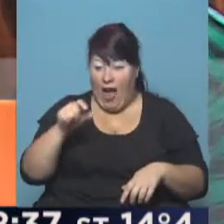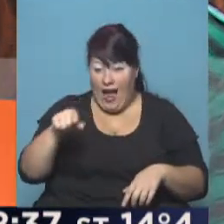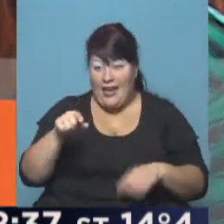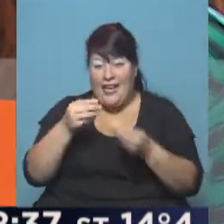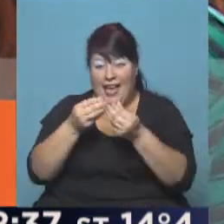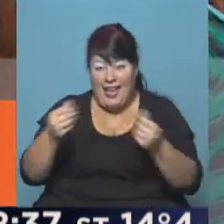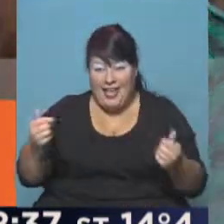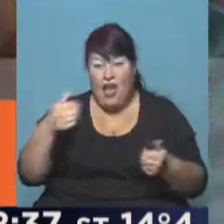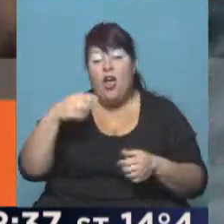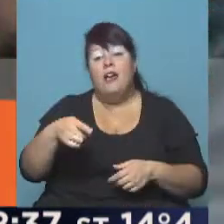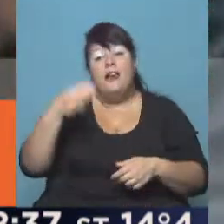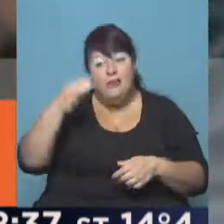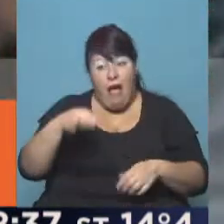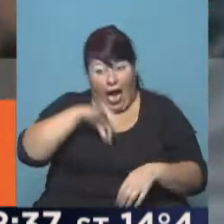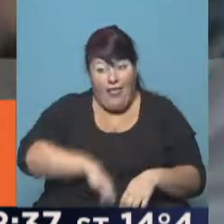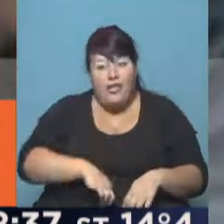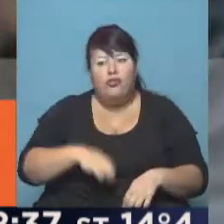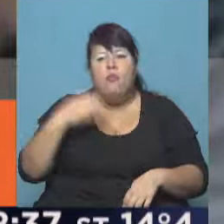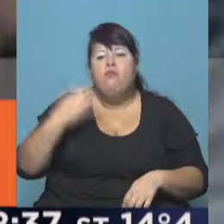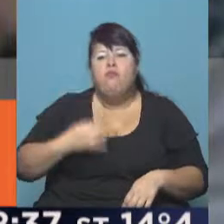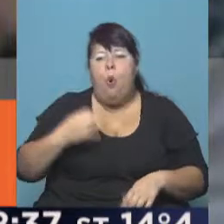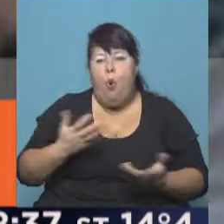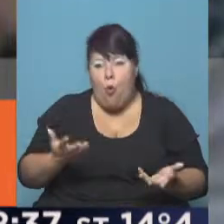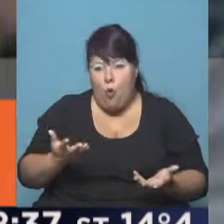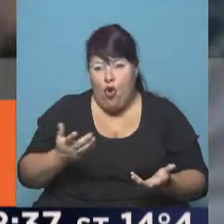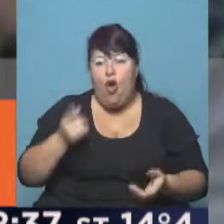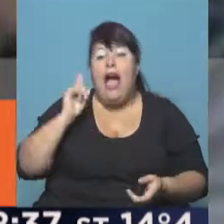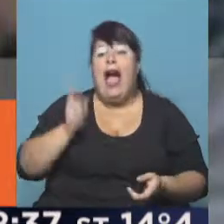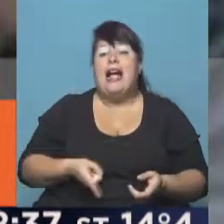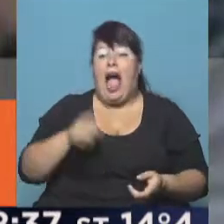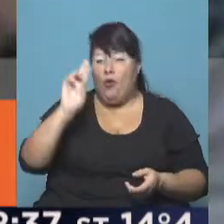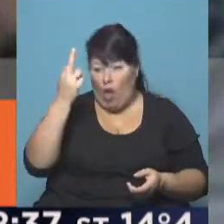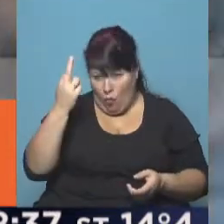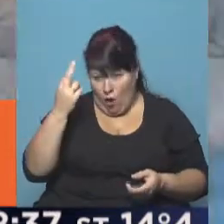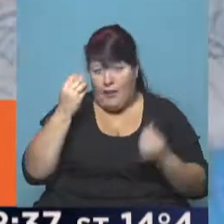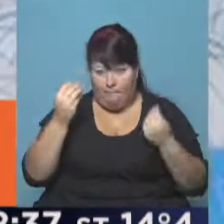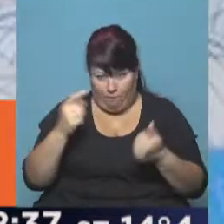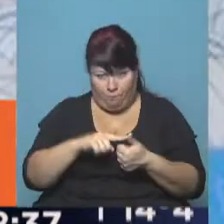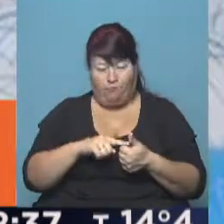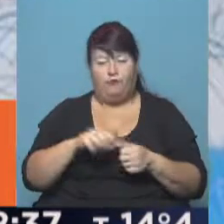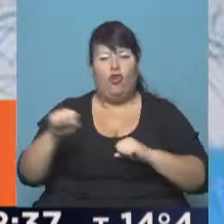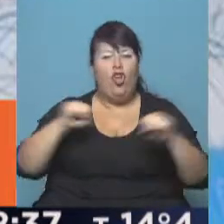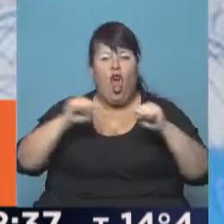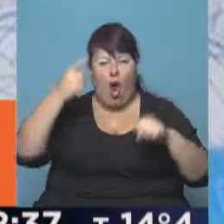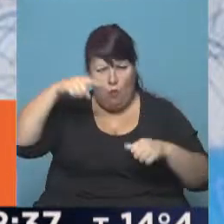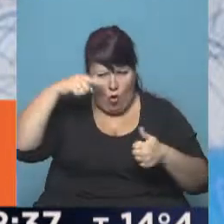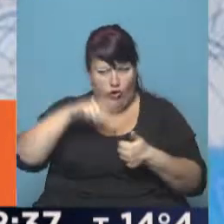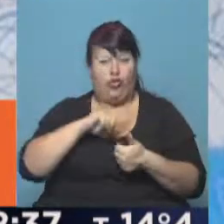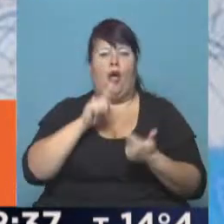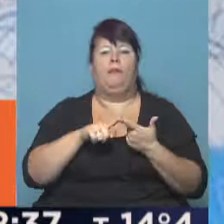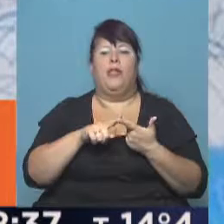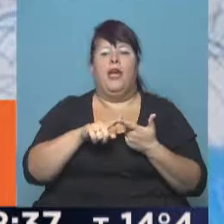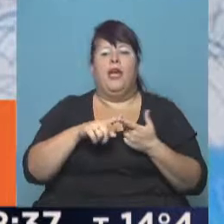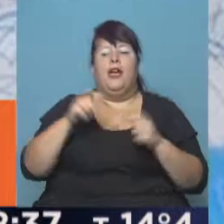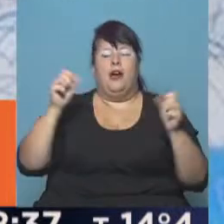clorhidrato de cocaína es de máxima pureza en las causas de la muerte son las convulsiones la